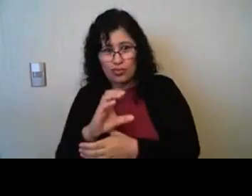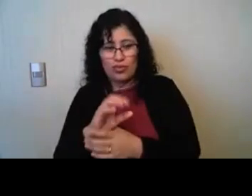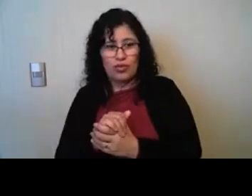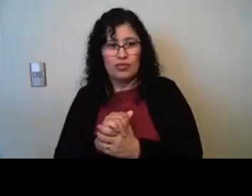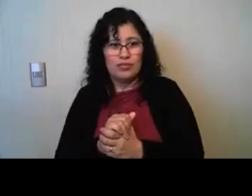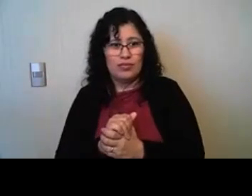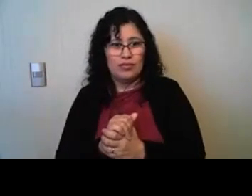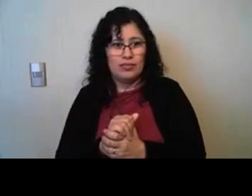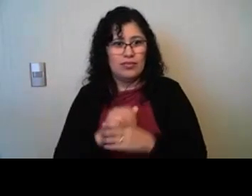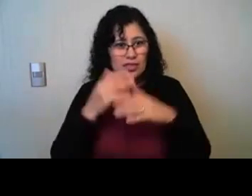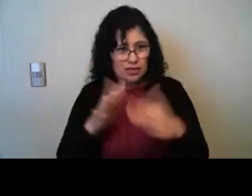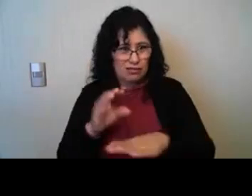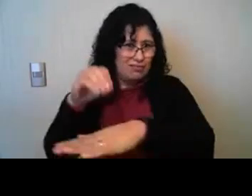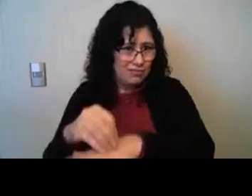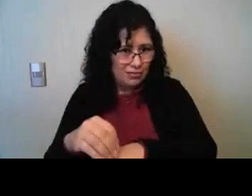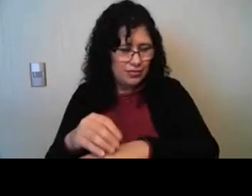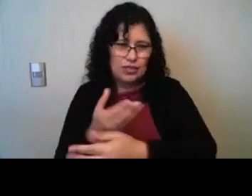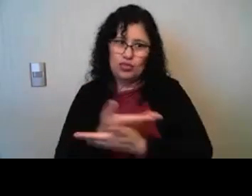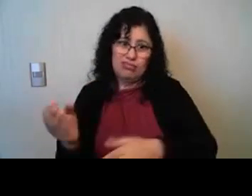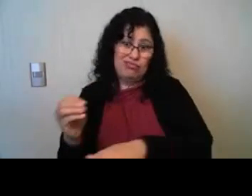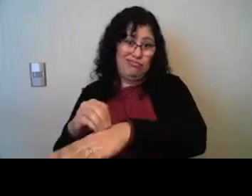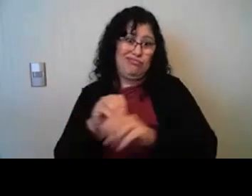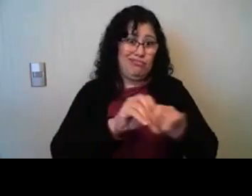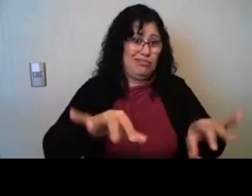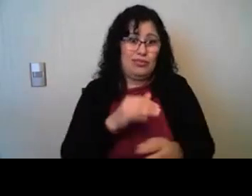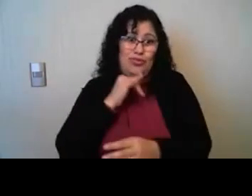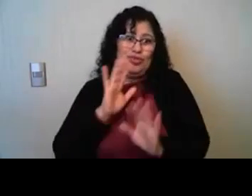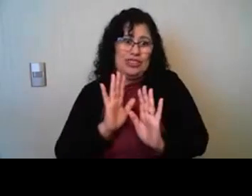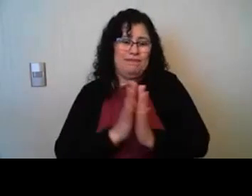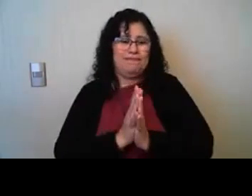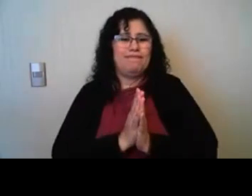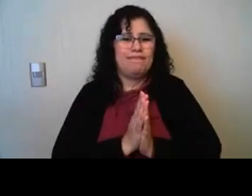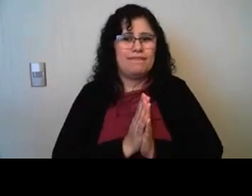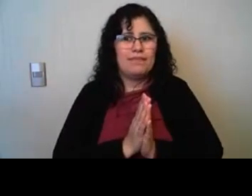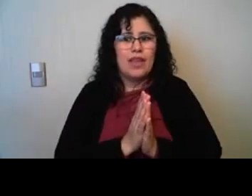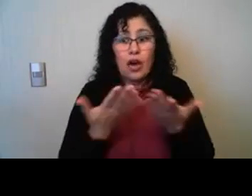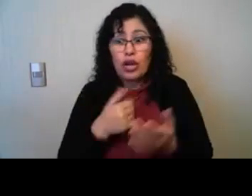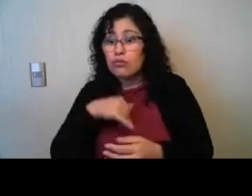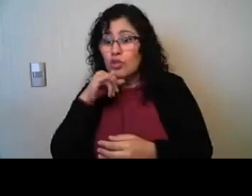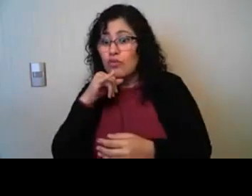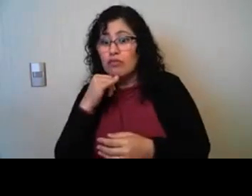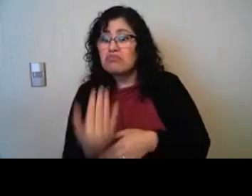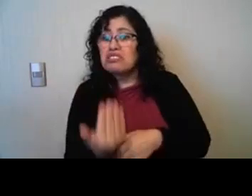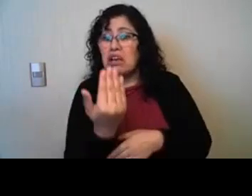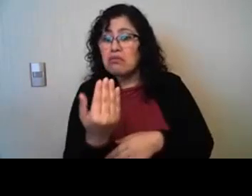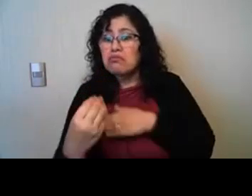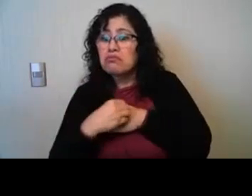consultas ni dudas de la clase, no veo nada que hayan escrito en el chat.